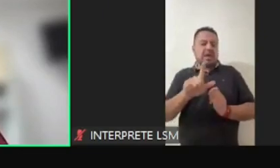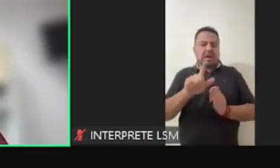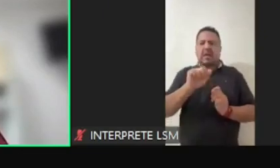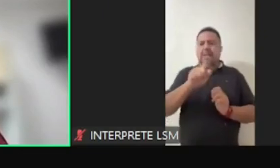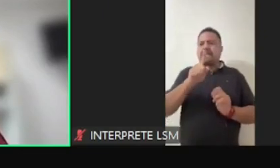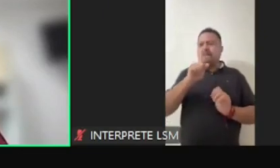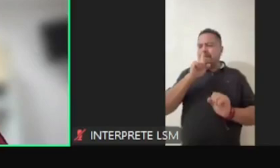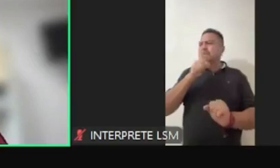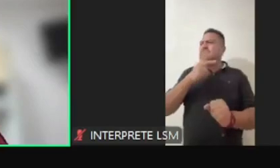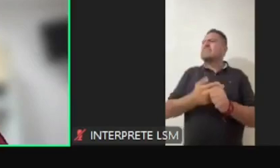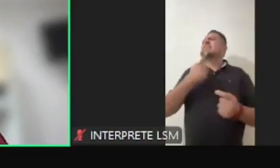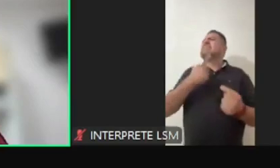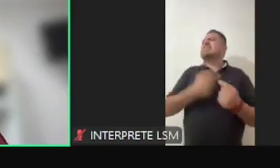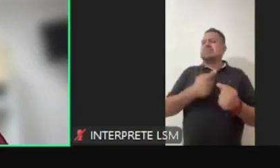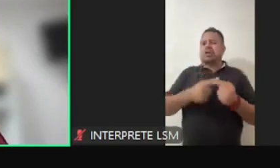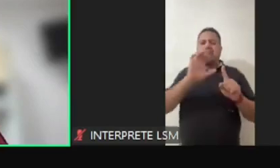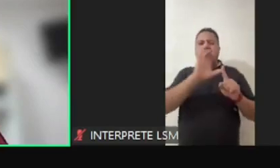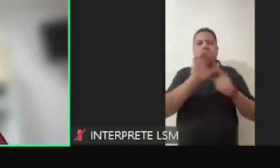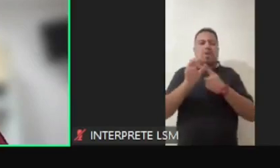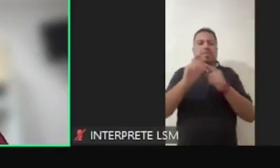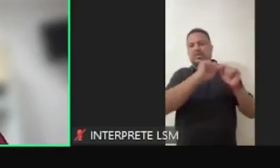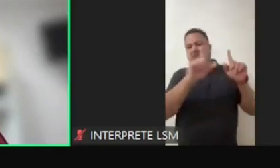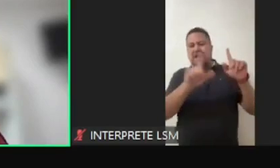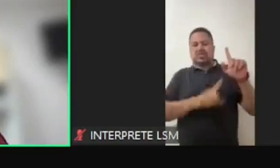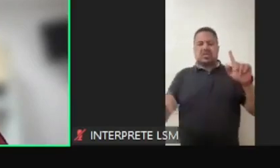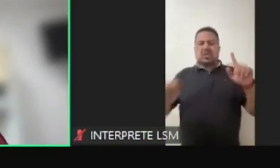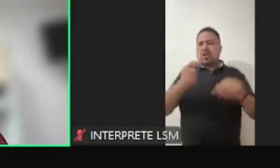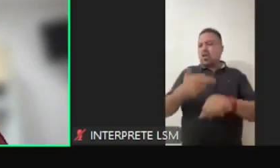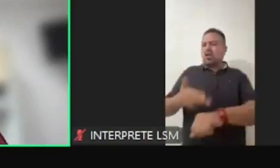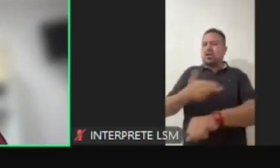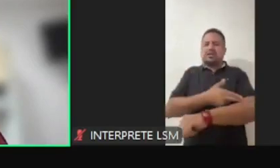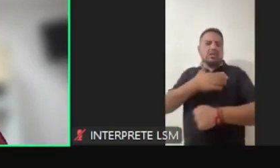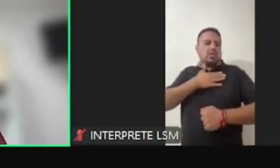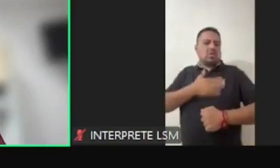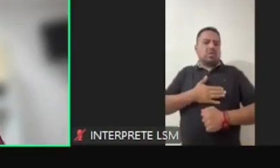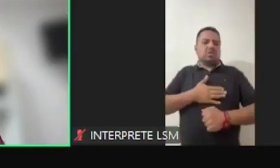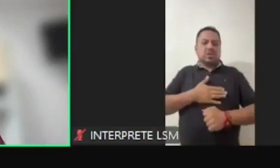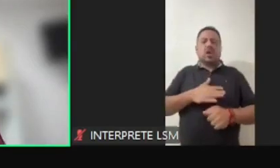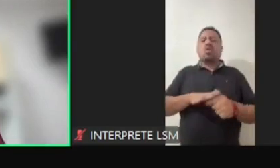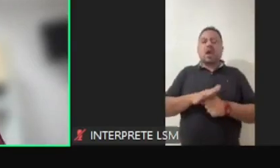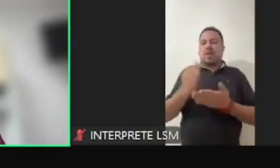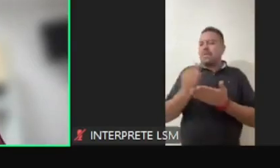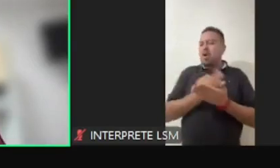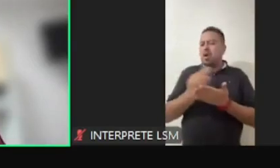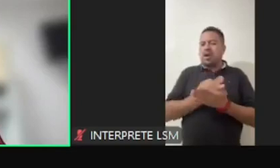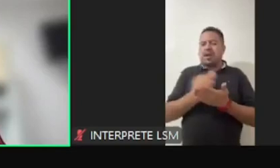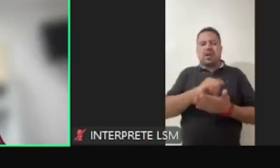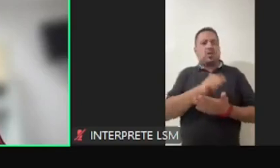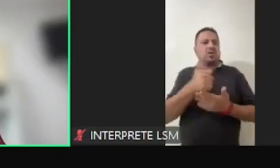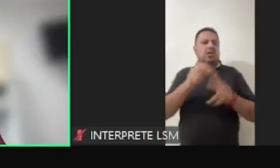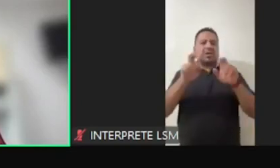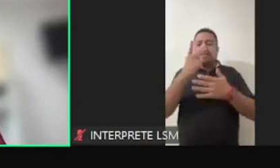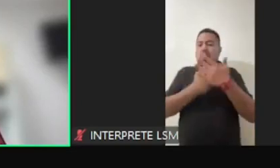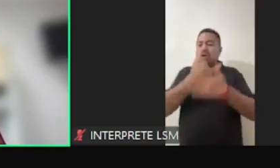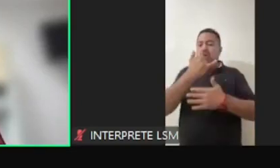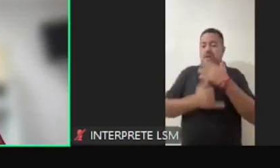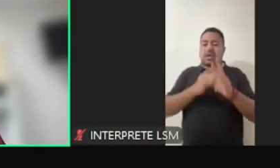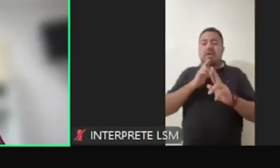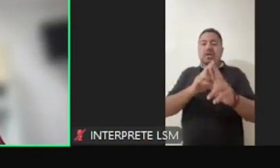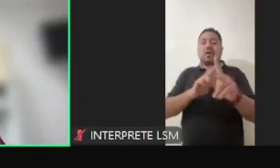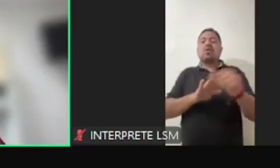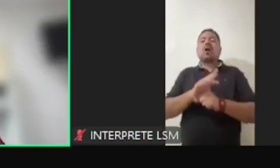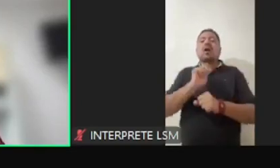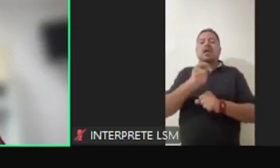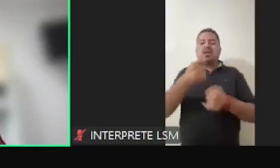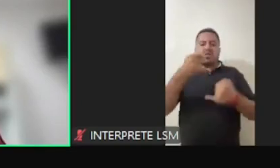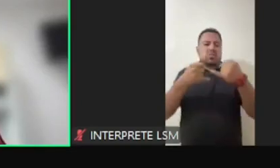autoridad responsable es la Comisión Nacional de honestidad y Justicia de morena el siguiente asunto es un proyecto de resolución relacionado con el